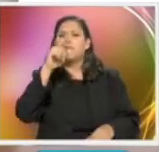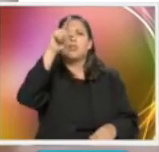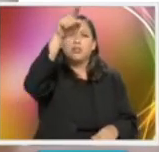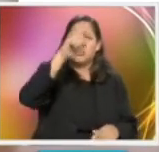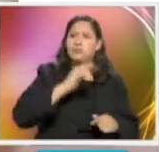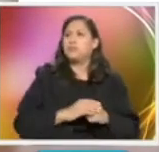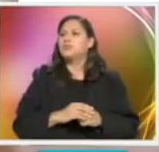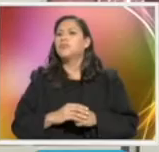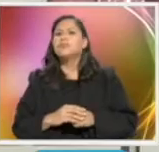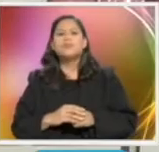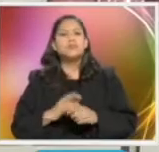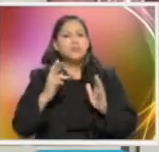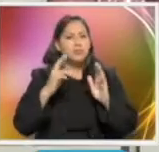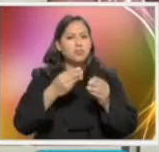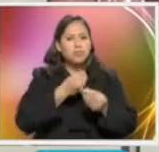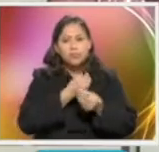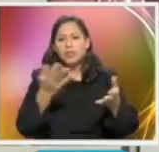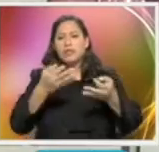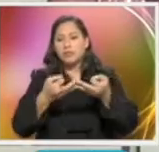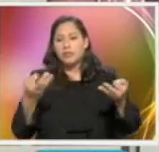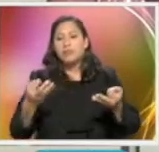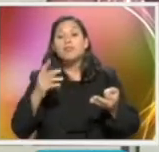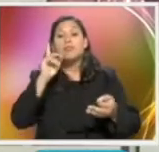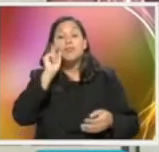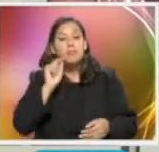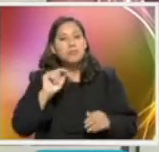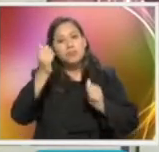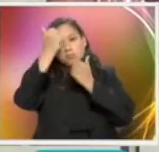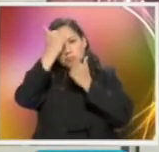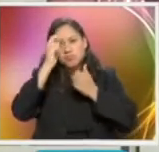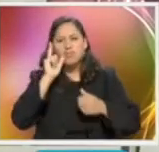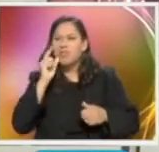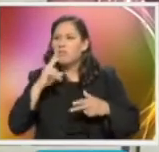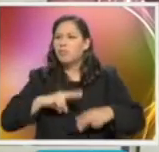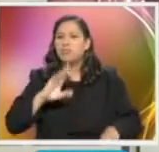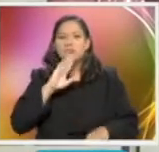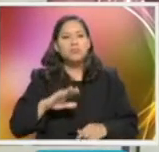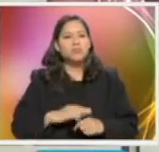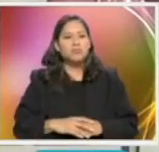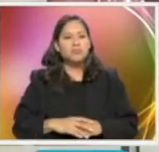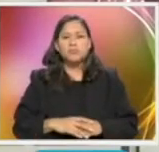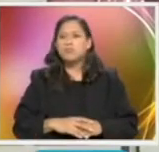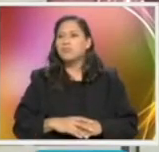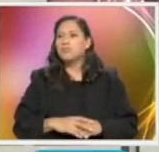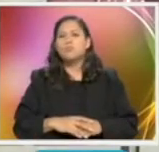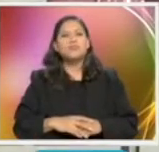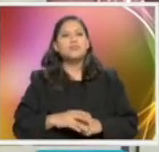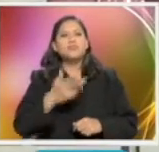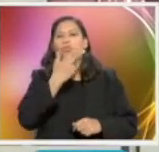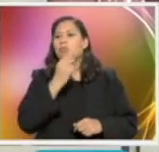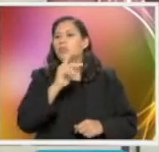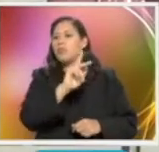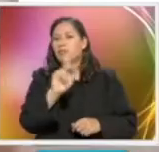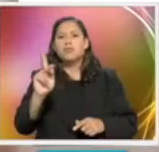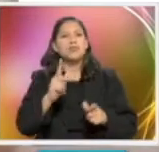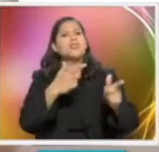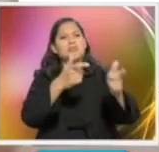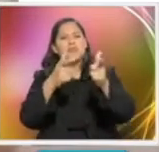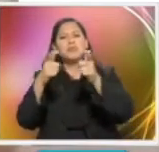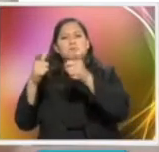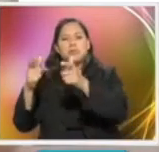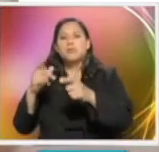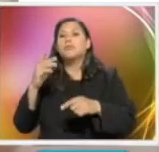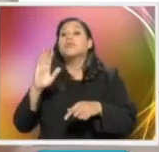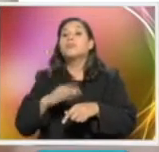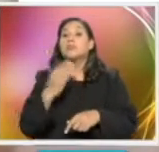aquí, reformemos, repartamos la tierra. Y al otro día se podía levantar de malas y fusílame a todos los hombres porque son traidores a la revolución.